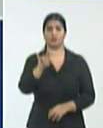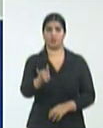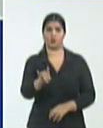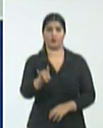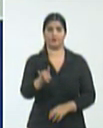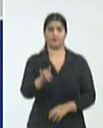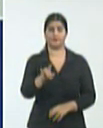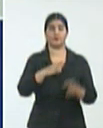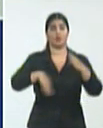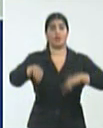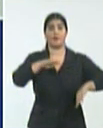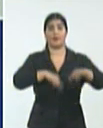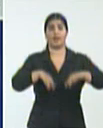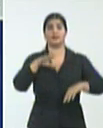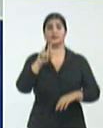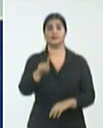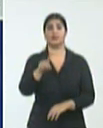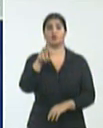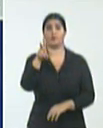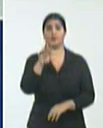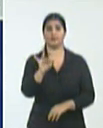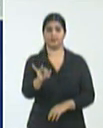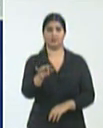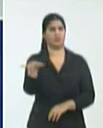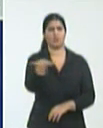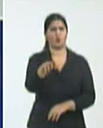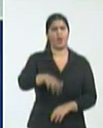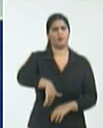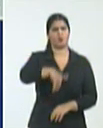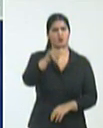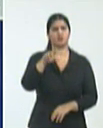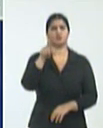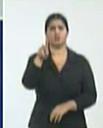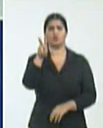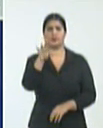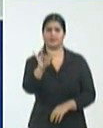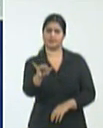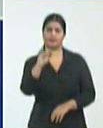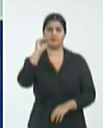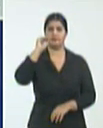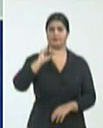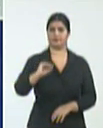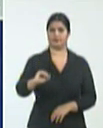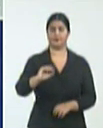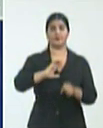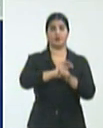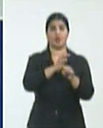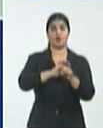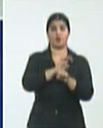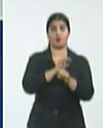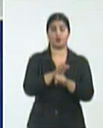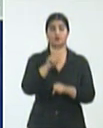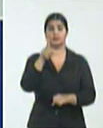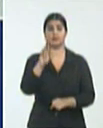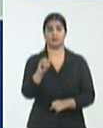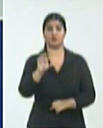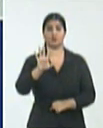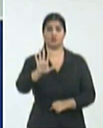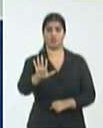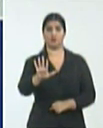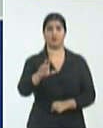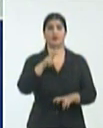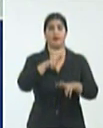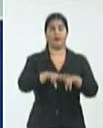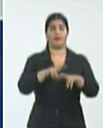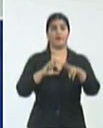139, Playa y Boyeros con 127 cada uno, Arroyo Naranjo 105 y Habana